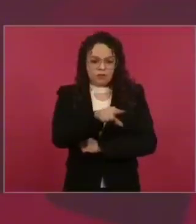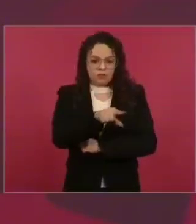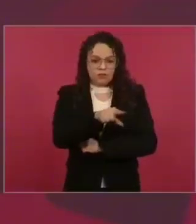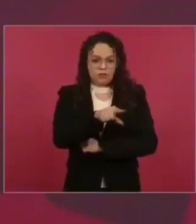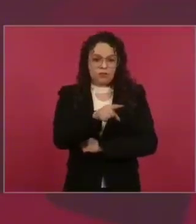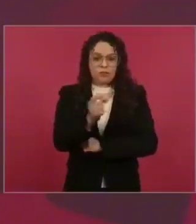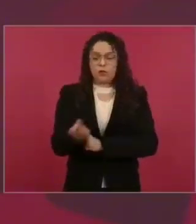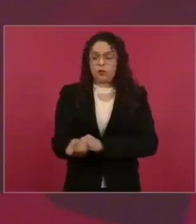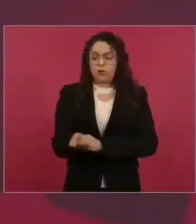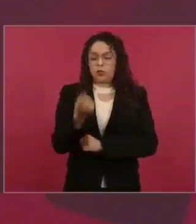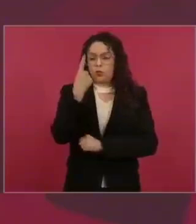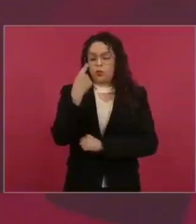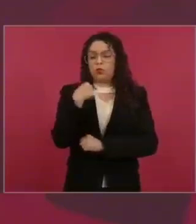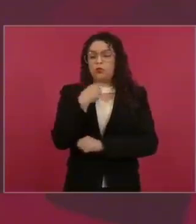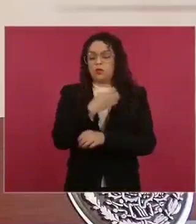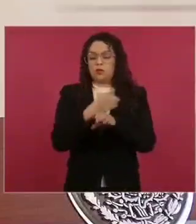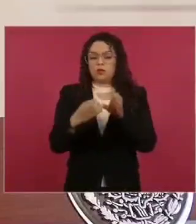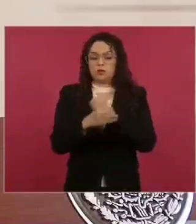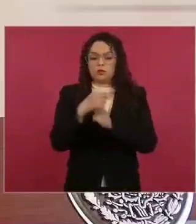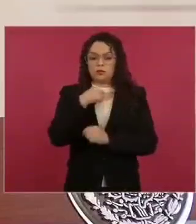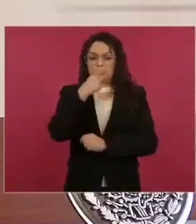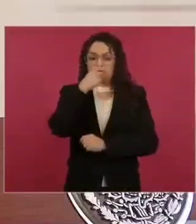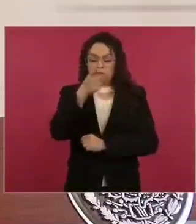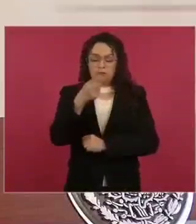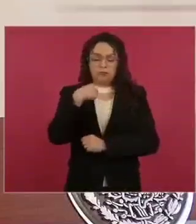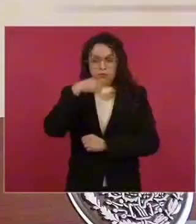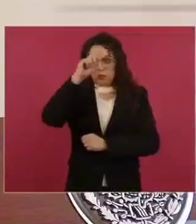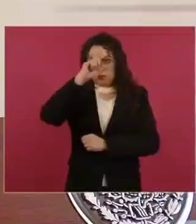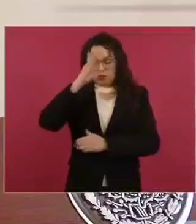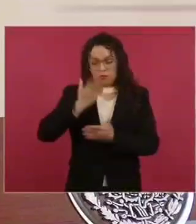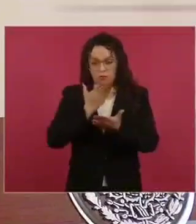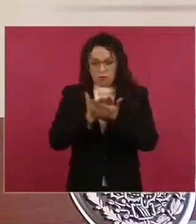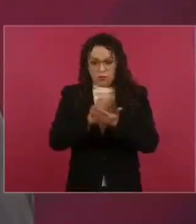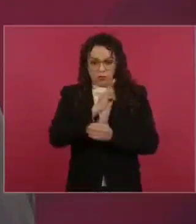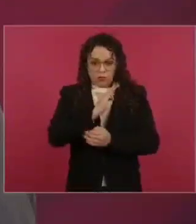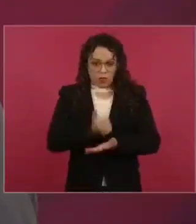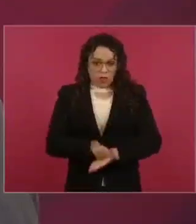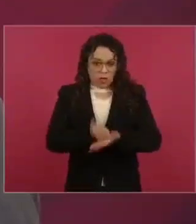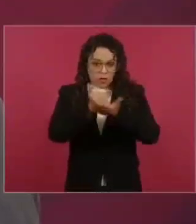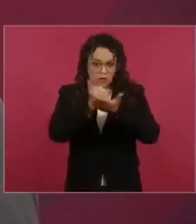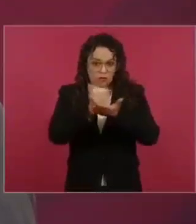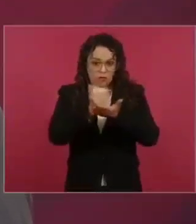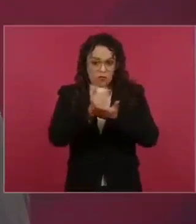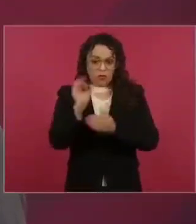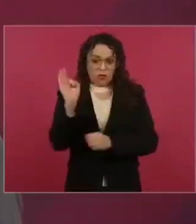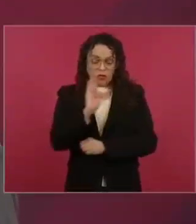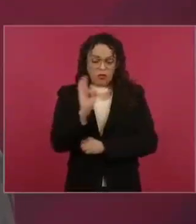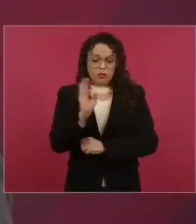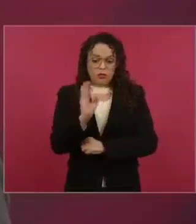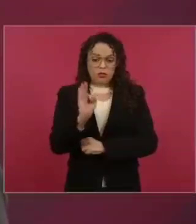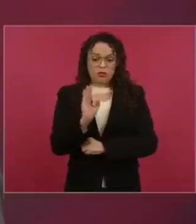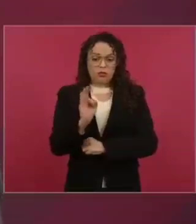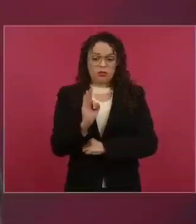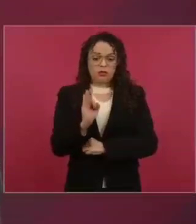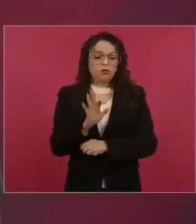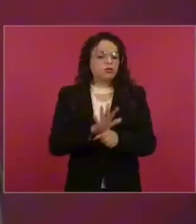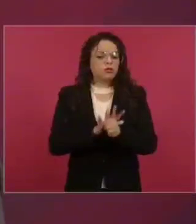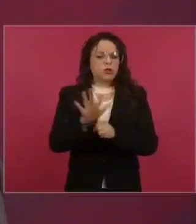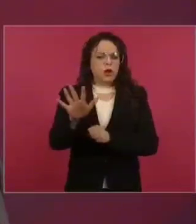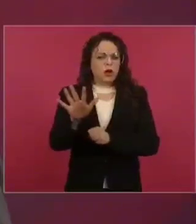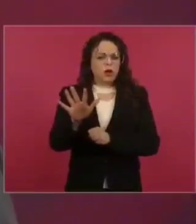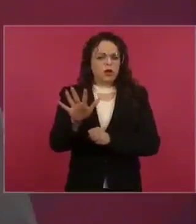Están tirando videos y noticias falsas. Entonces tú también tírales este video sobre que Xóchitl no crece y